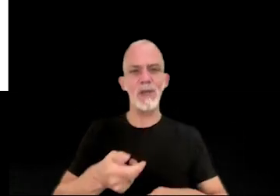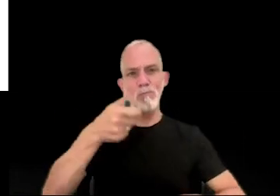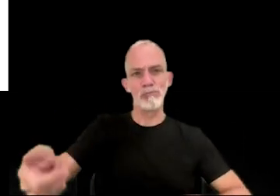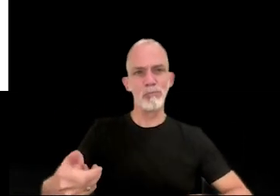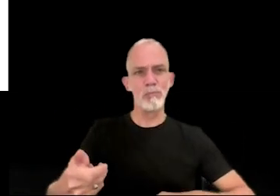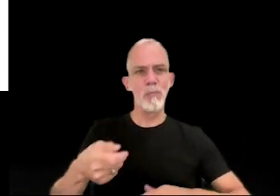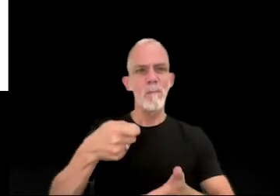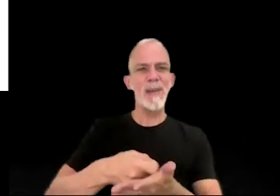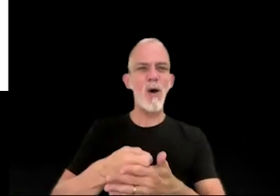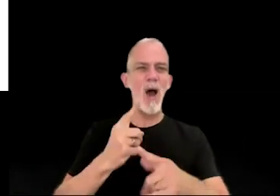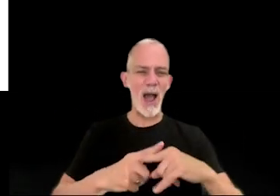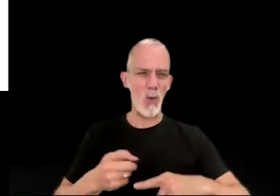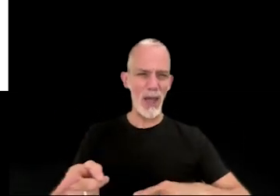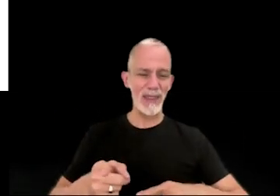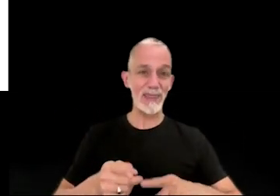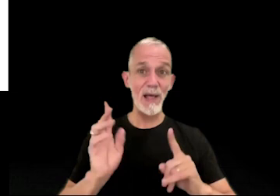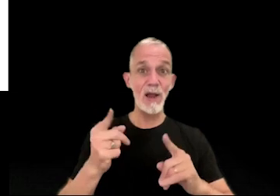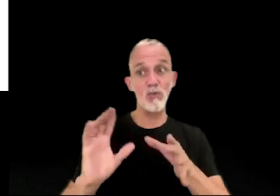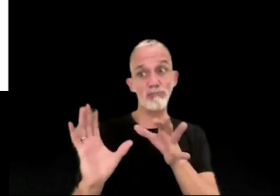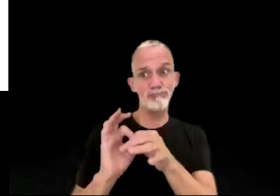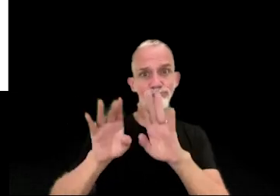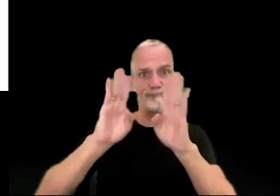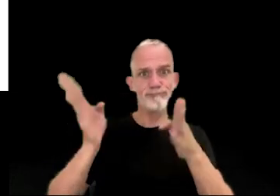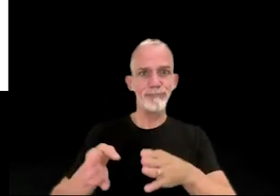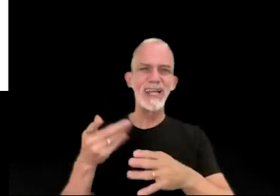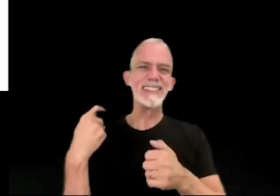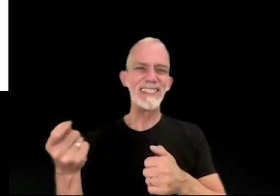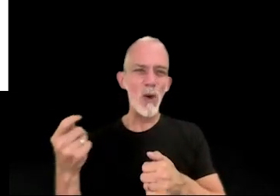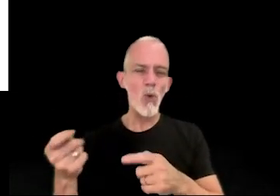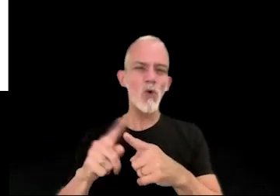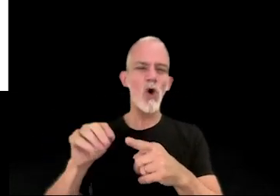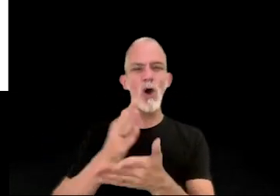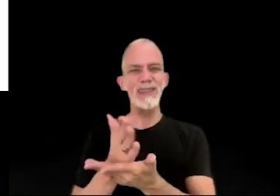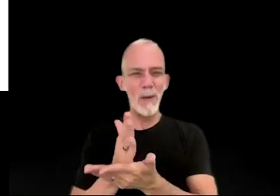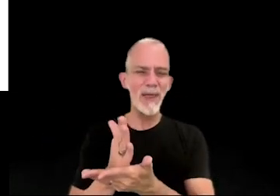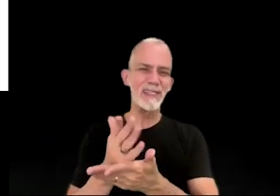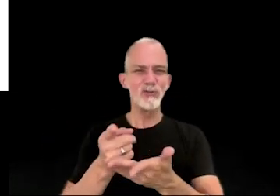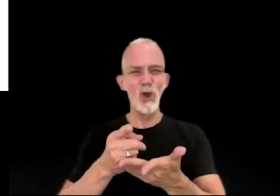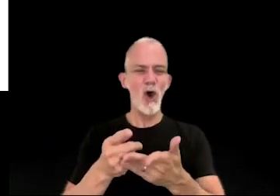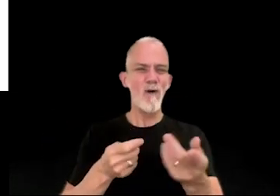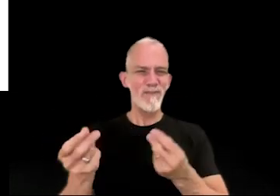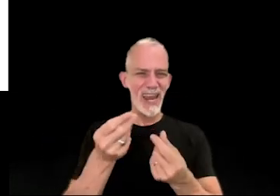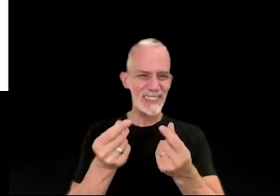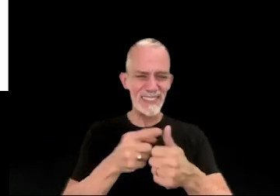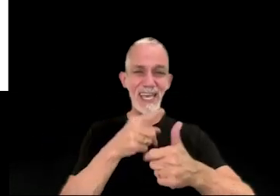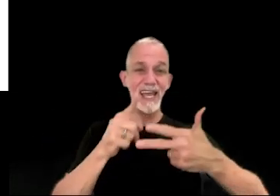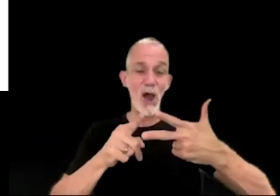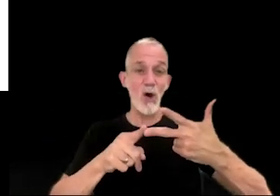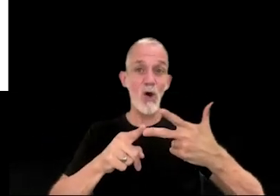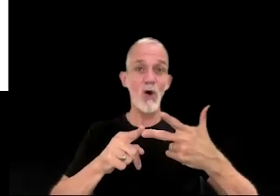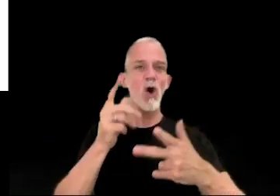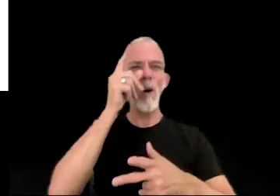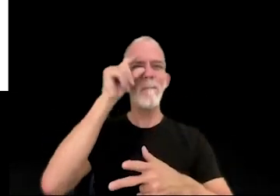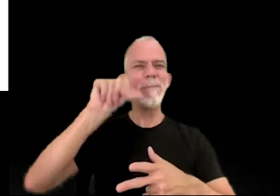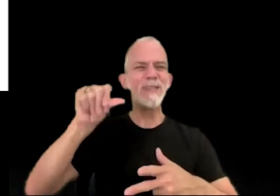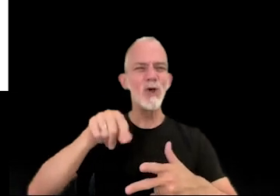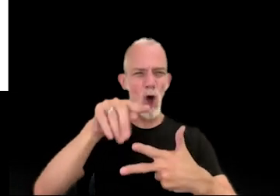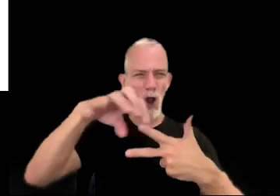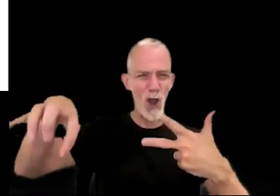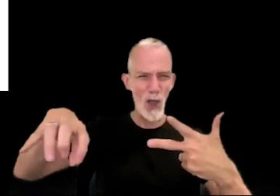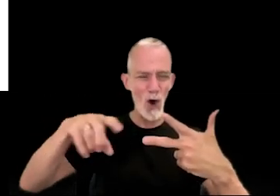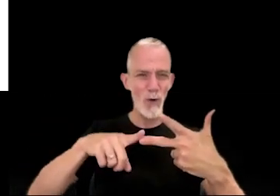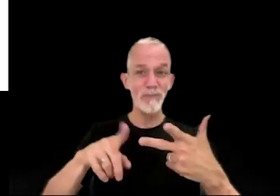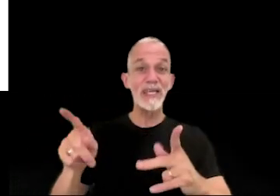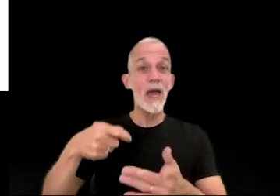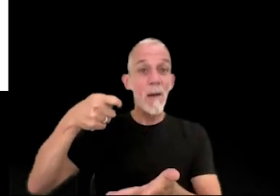están vinculados con actividades específicas, con seguros, intermediación financiera y con el sector petrolero. Esos pagos a